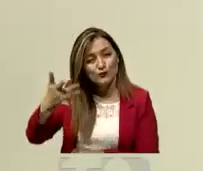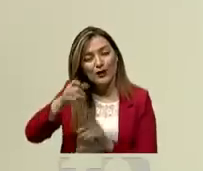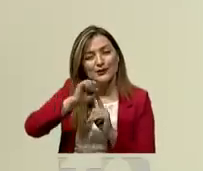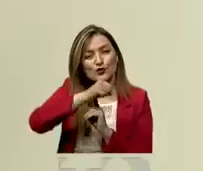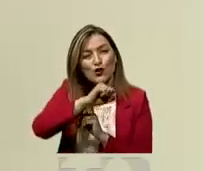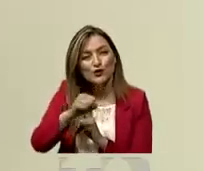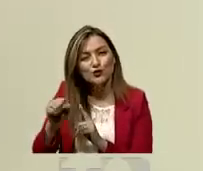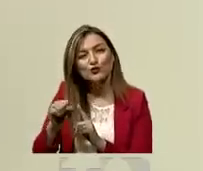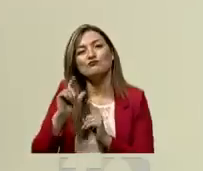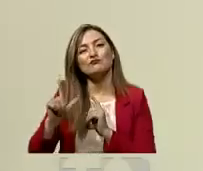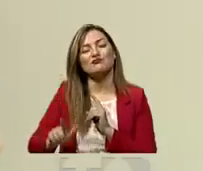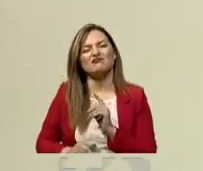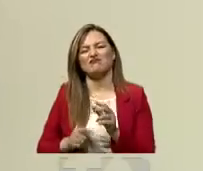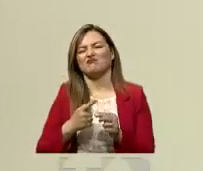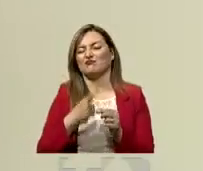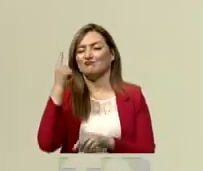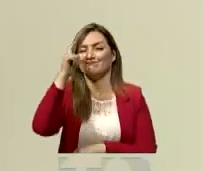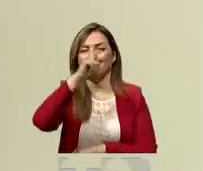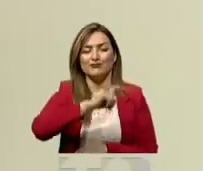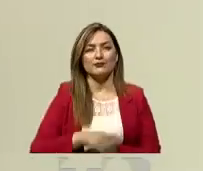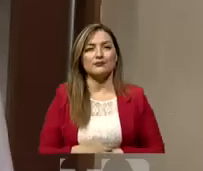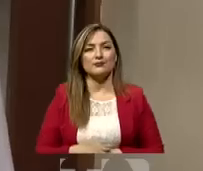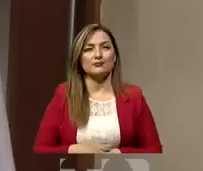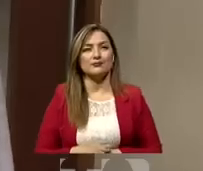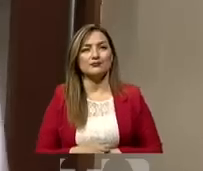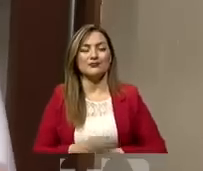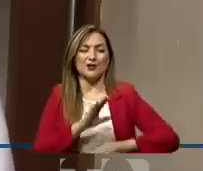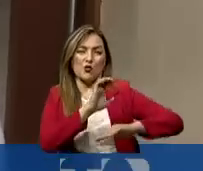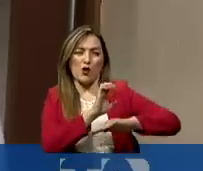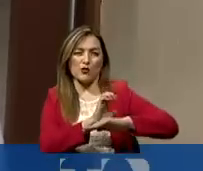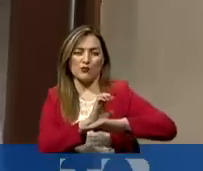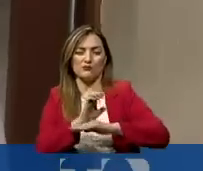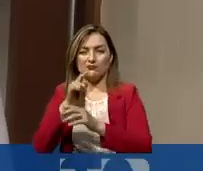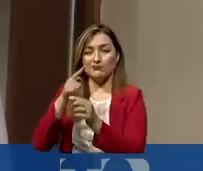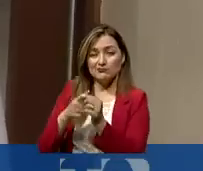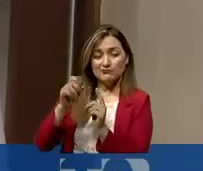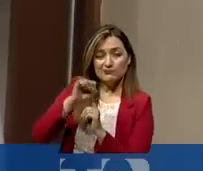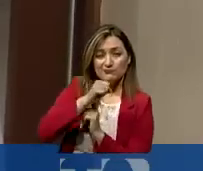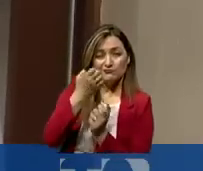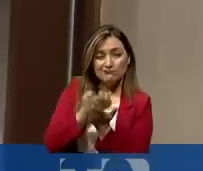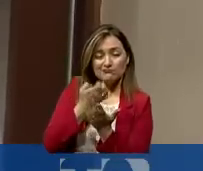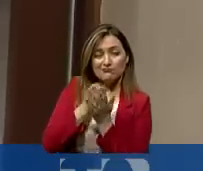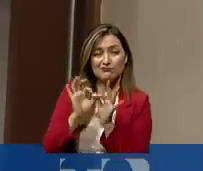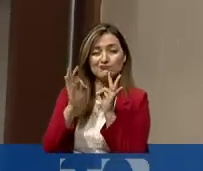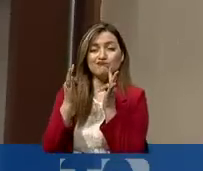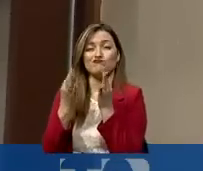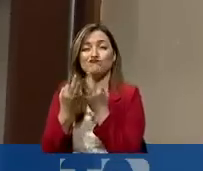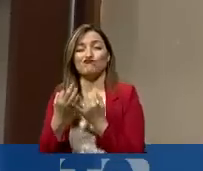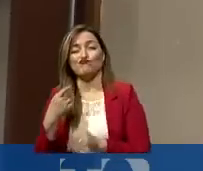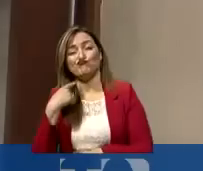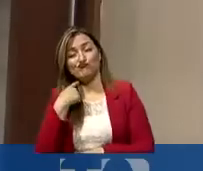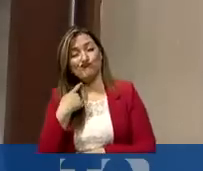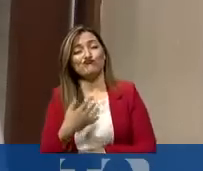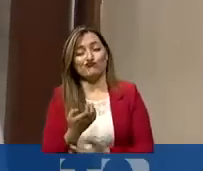situación del sistema de salud en la capital. En el país y en la capital, y obviamente la situación económica familiar tan afectada. Hay una